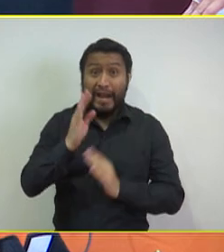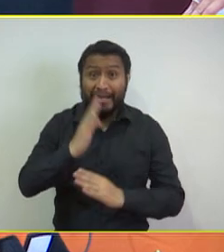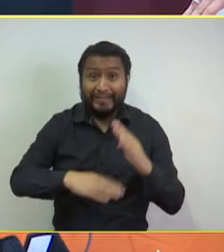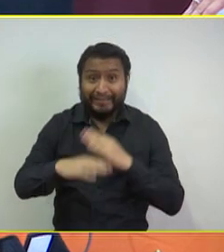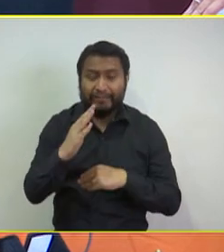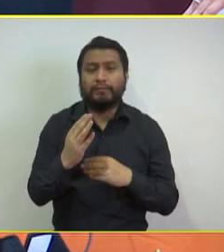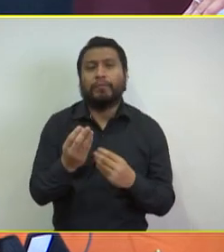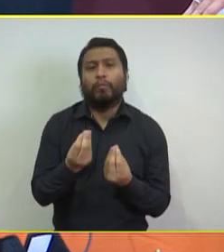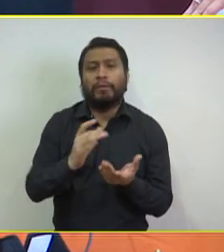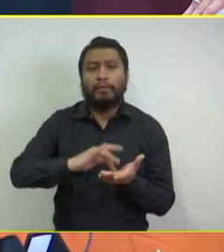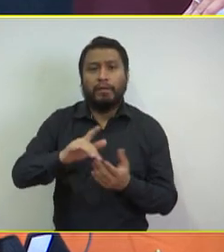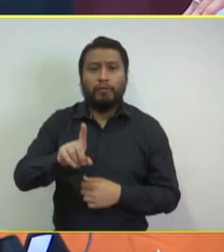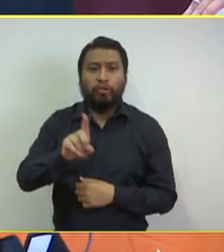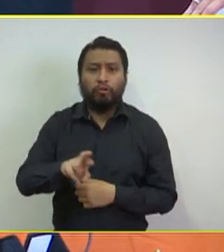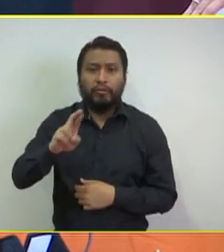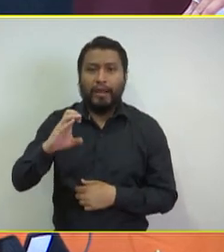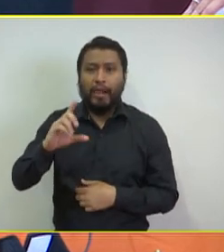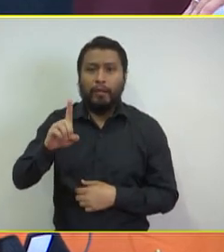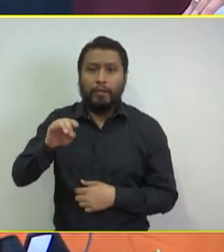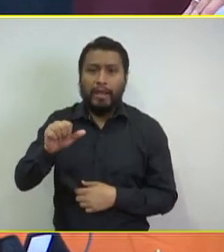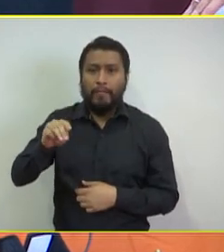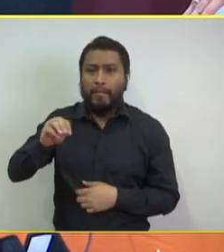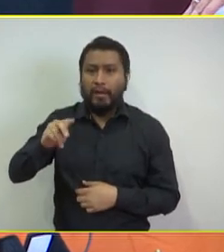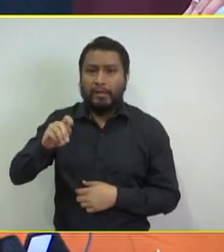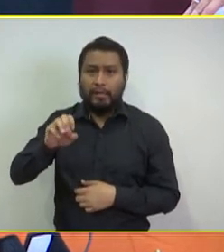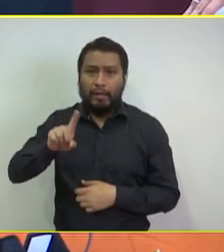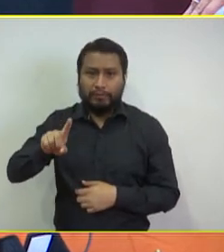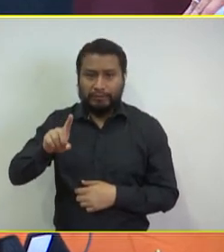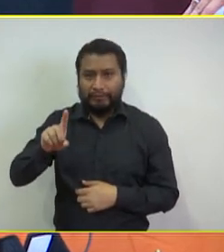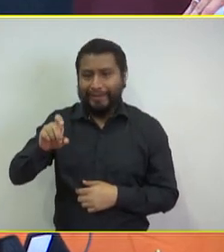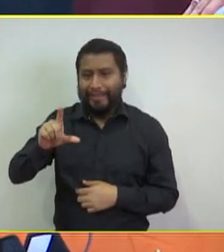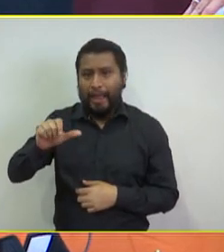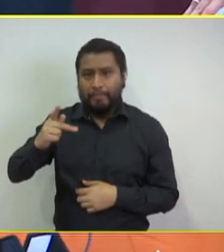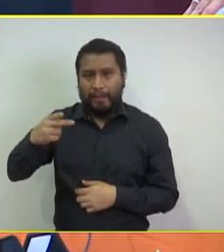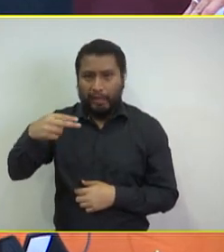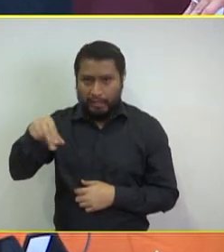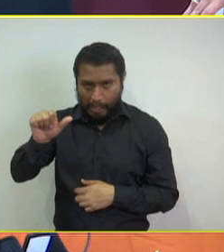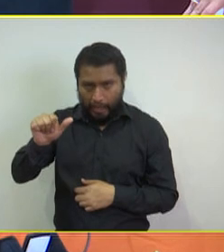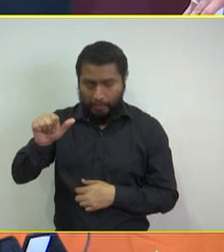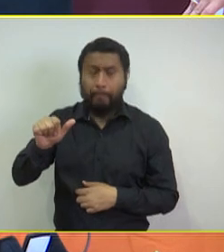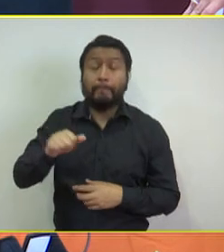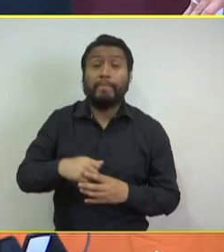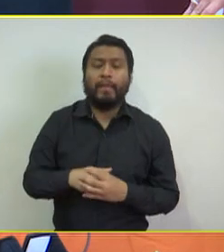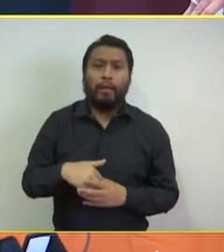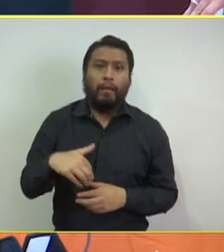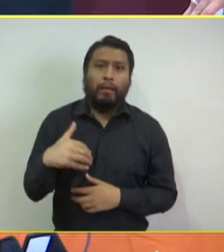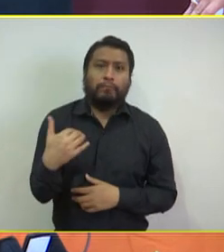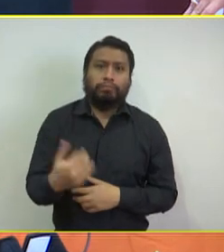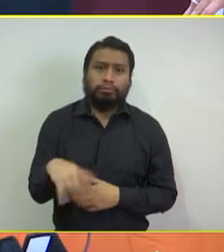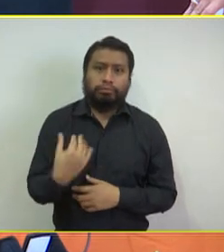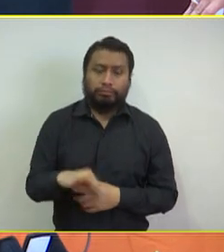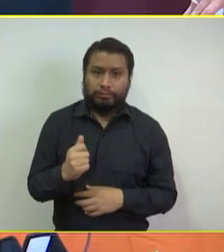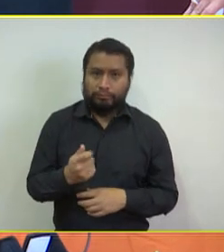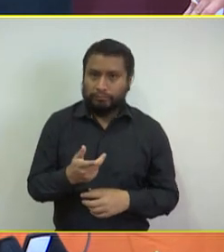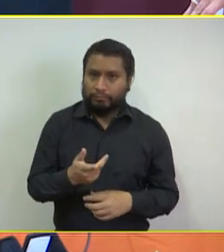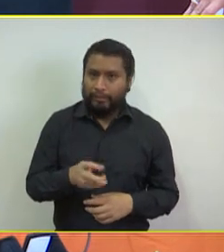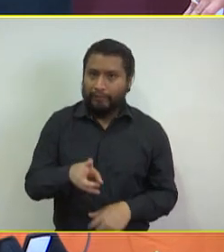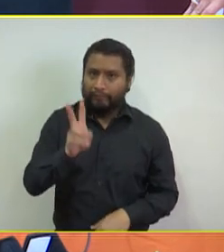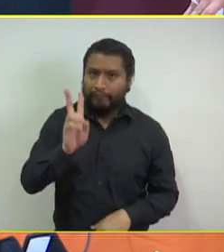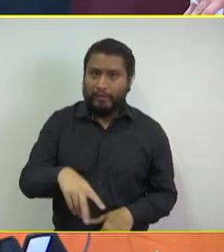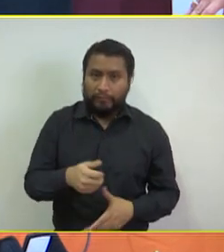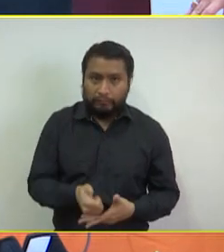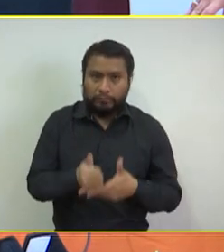colaboración de la doctora Claudia Martínez de la Peña. Fue una de las grandes ventajas que nos trajo